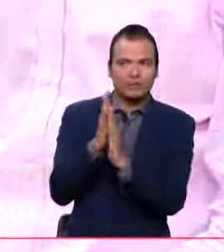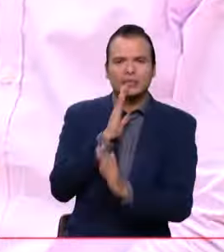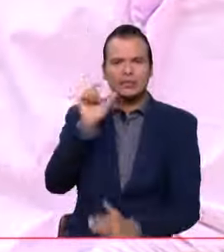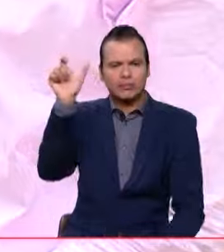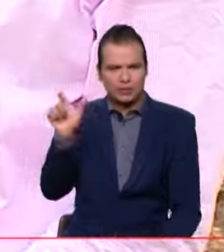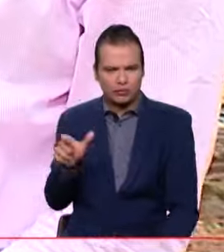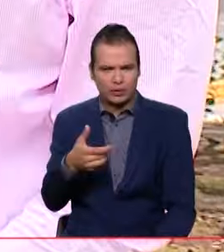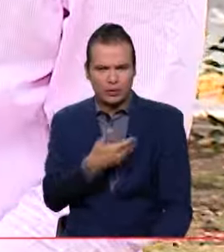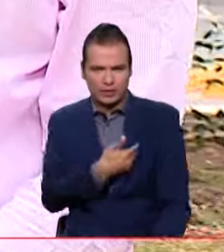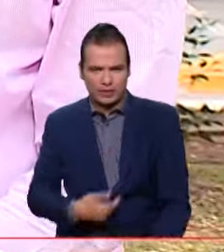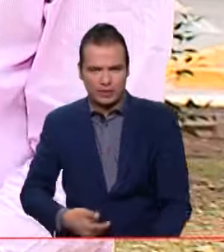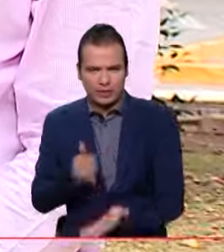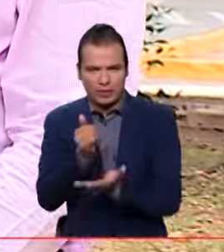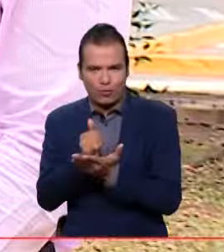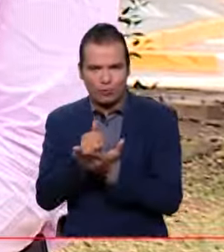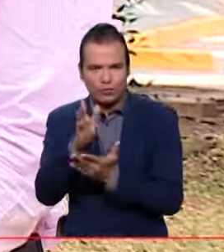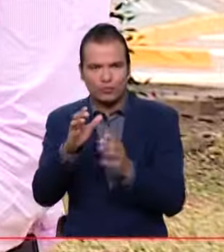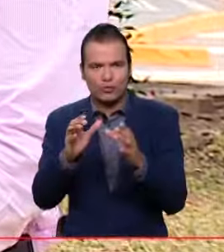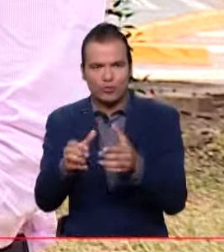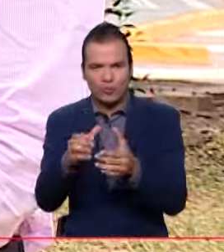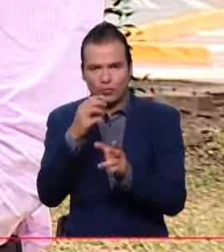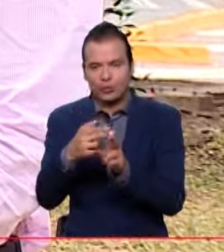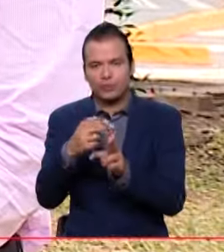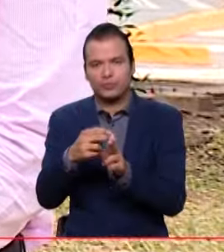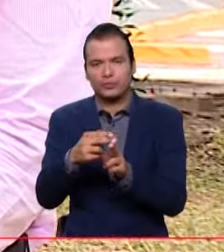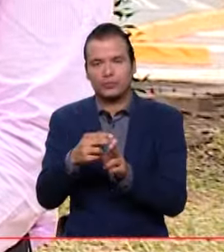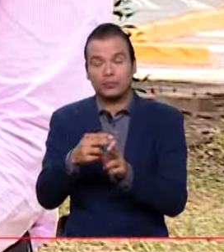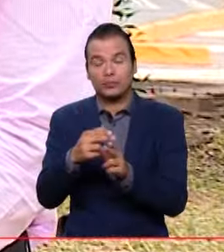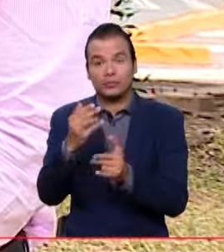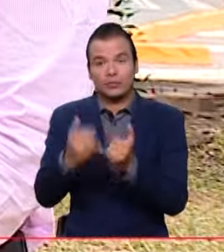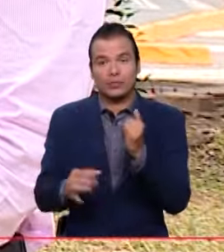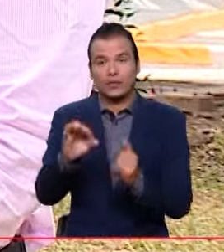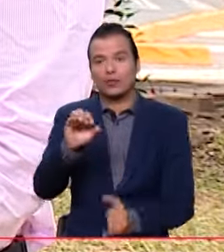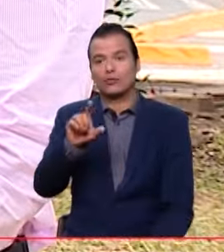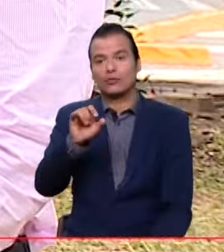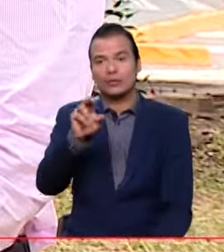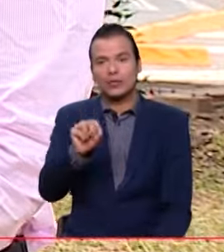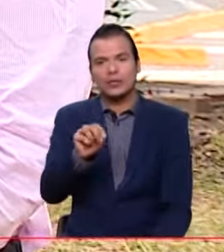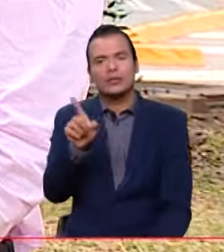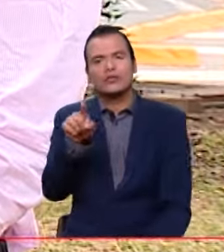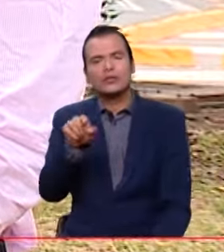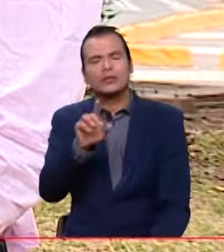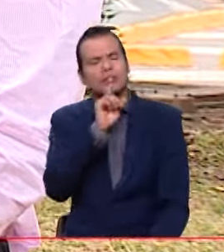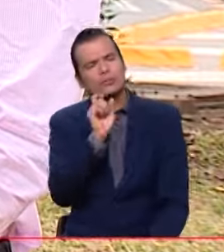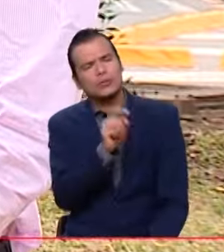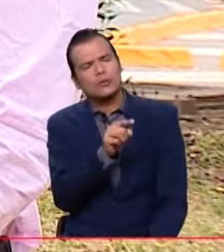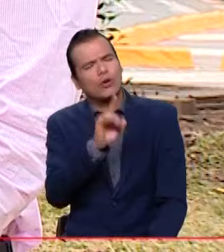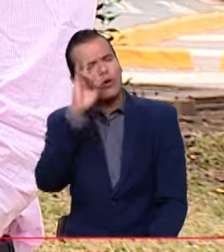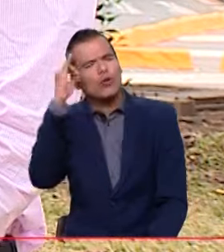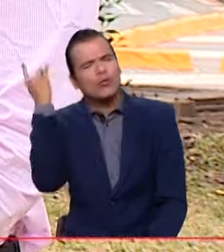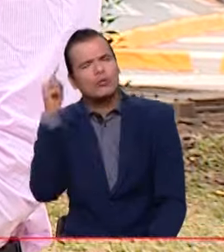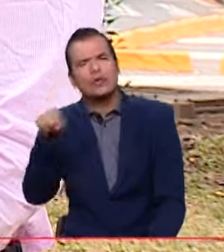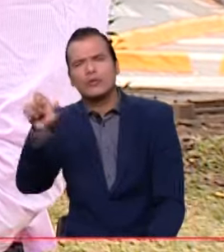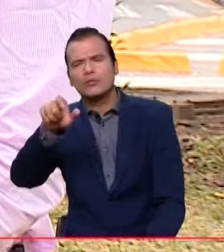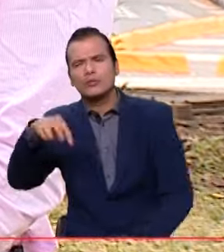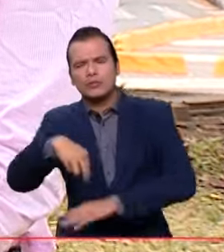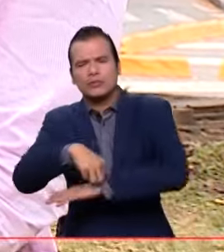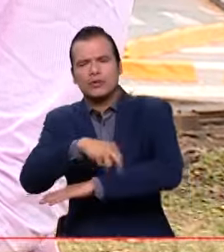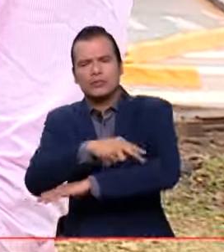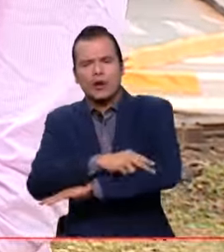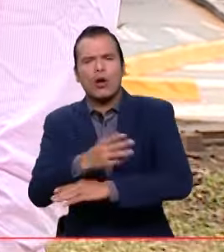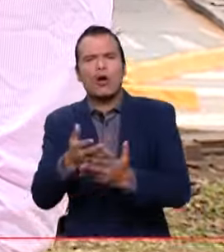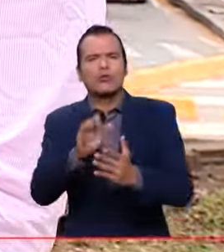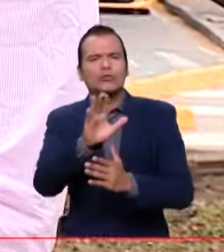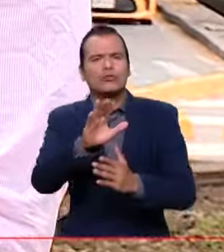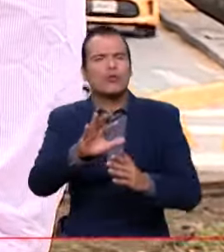consideran por qué que son habitantes en situación de calle los que están efectuando estos hurtos? Bueno, lo primero es que hay evidencia de lo mismo. A través de